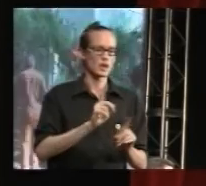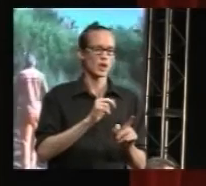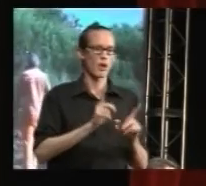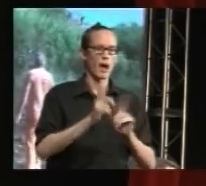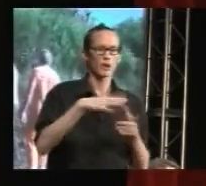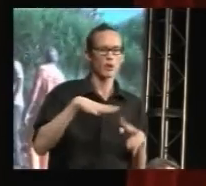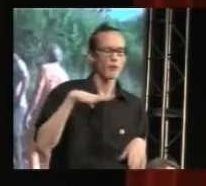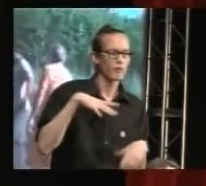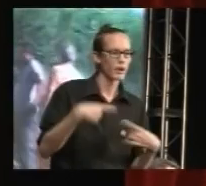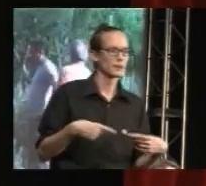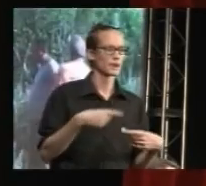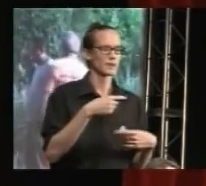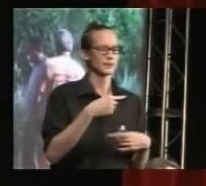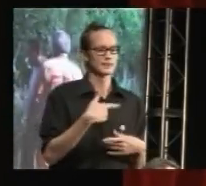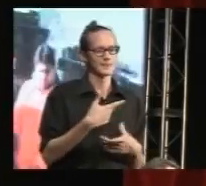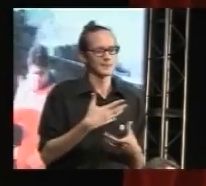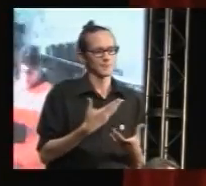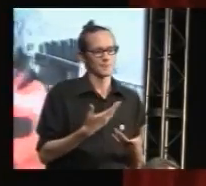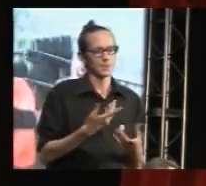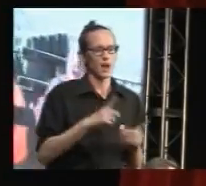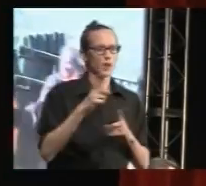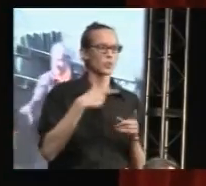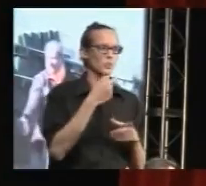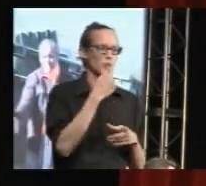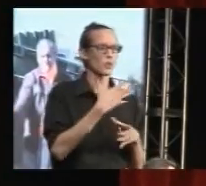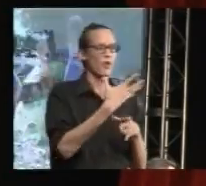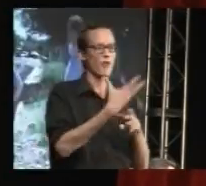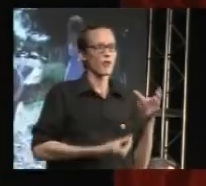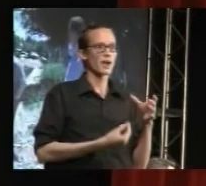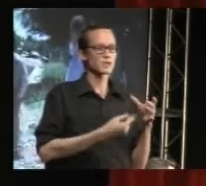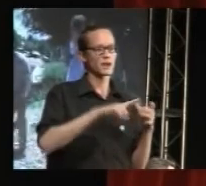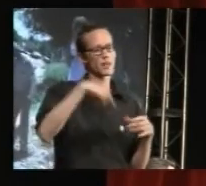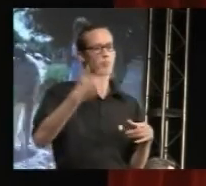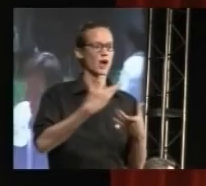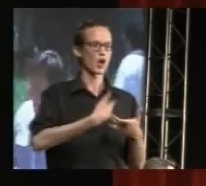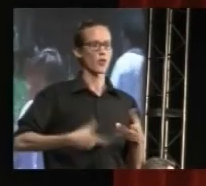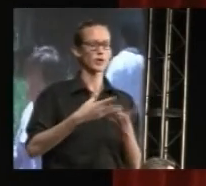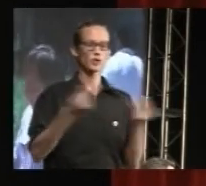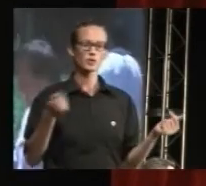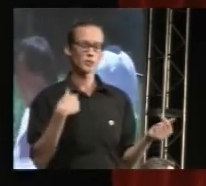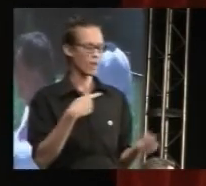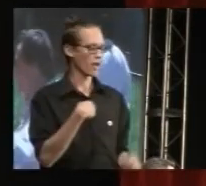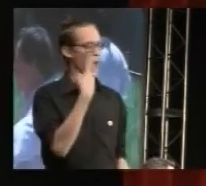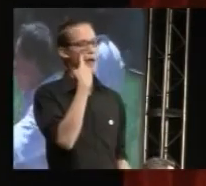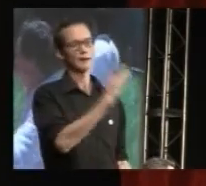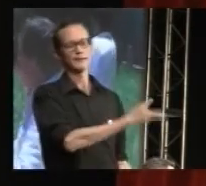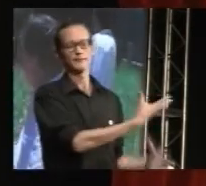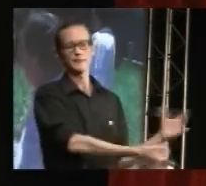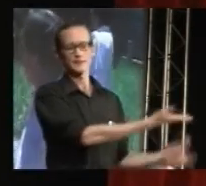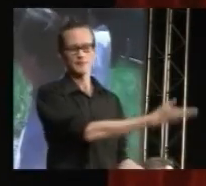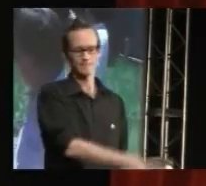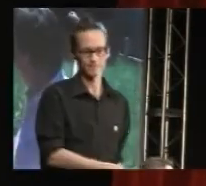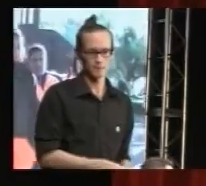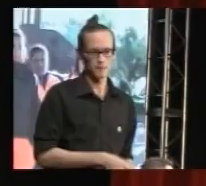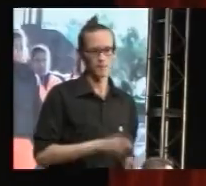Lo triste es cuando uno se da cuenta de los errores cuando ya se fue de la gestión. Muchas veces el hombre común descree de